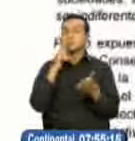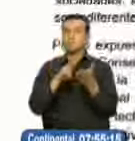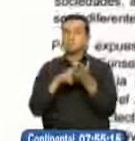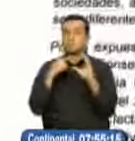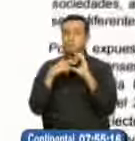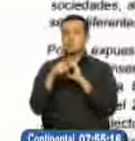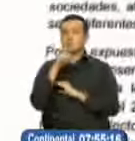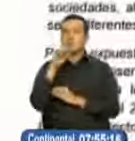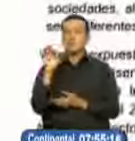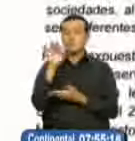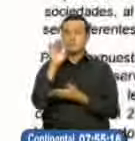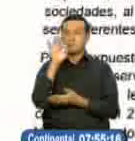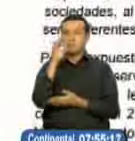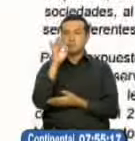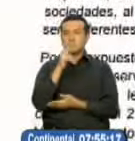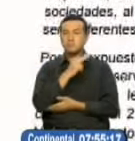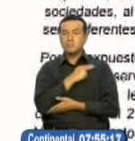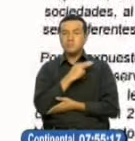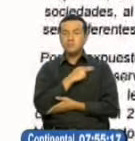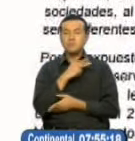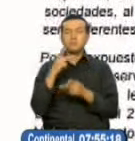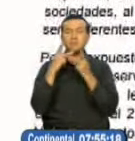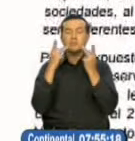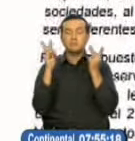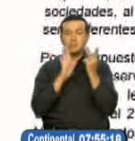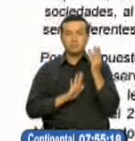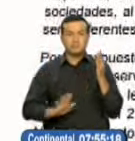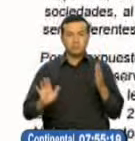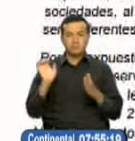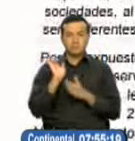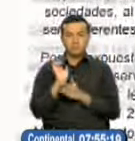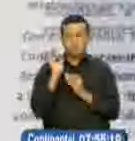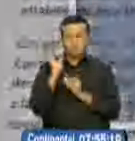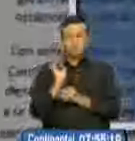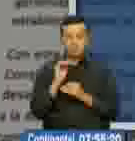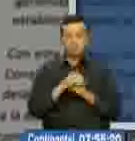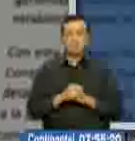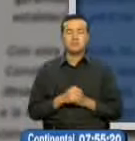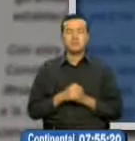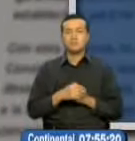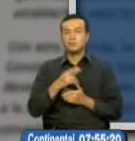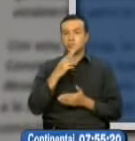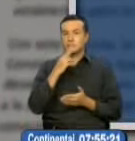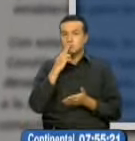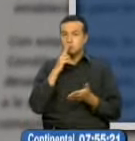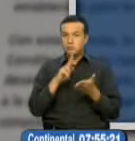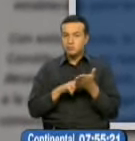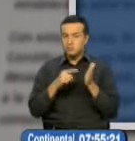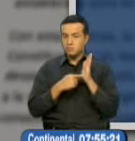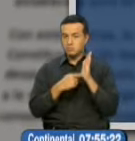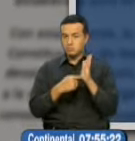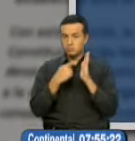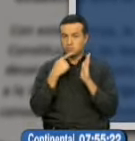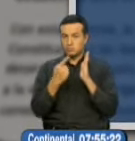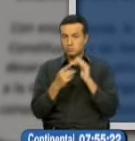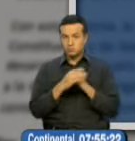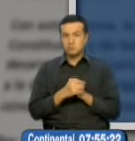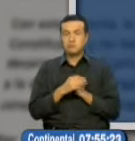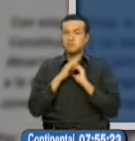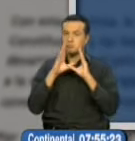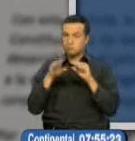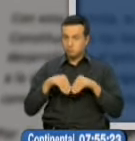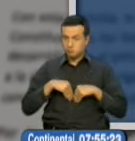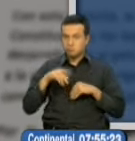manifiesto representantes de 19 universidades públicas del país. En el remitido afirman que Nos adherimos